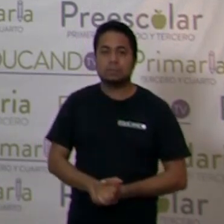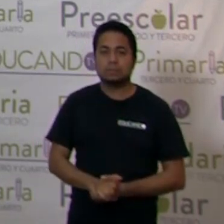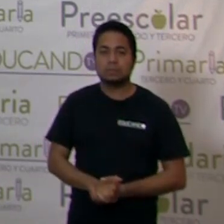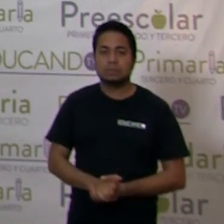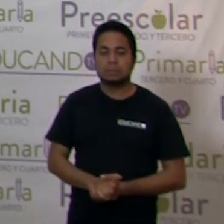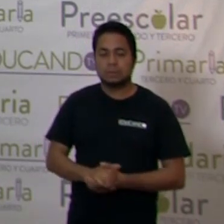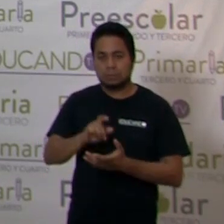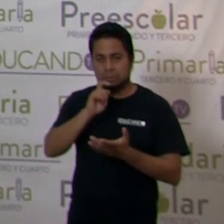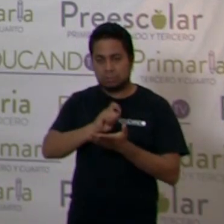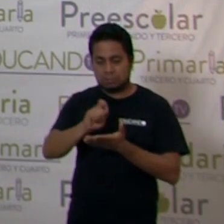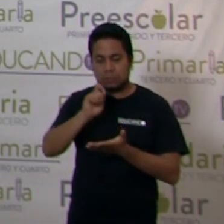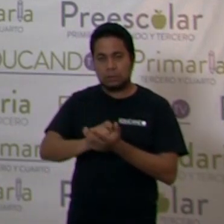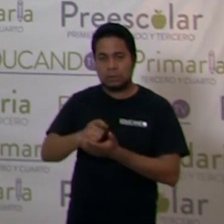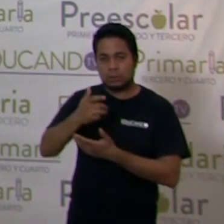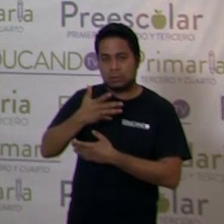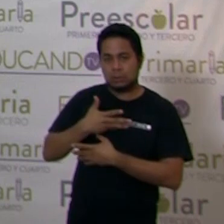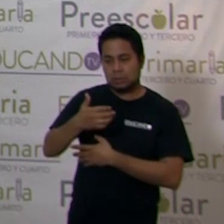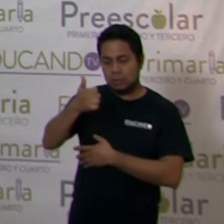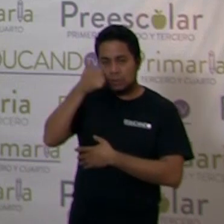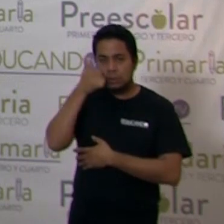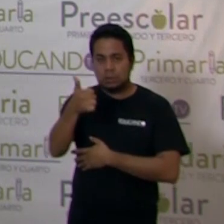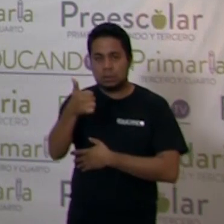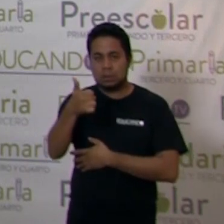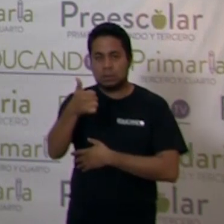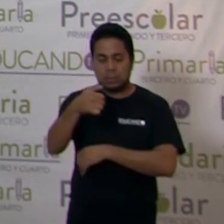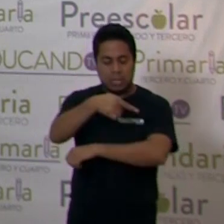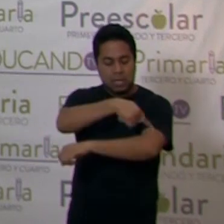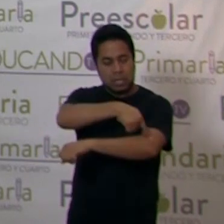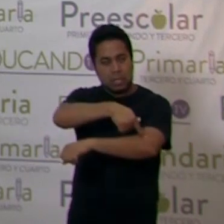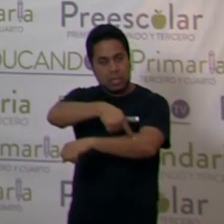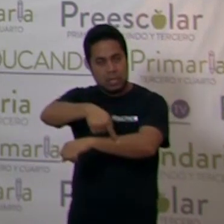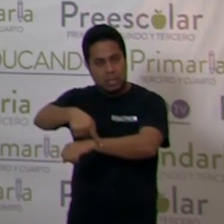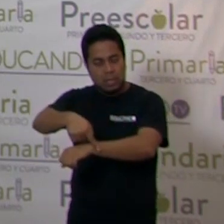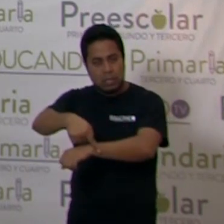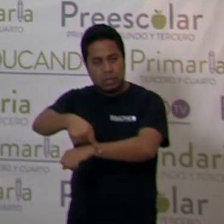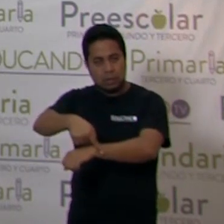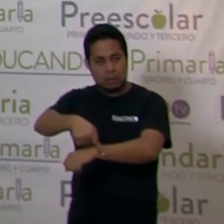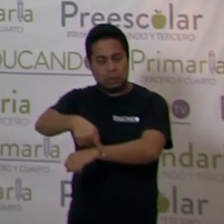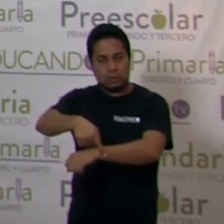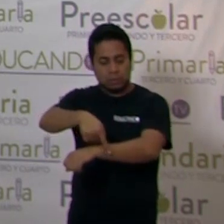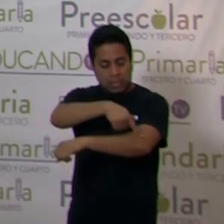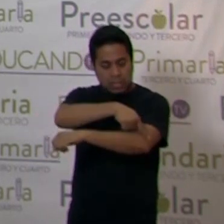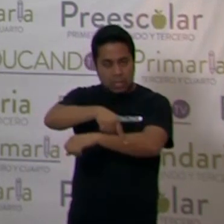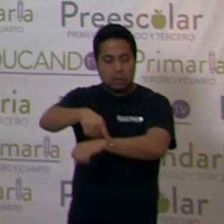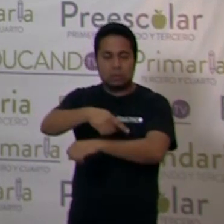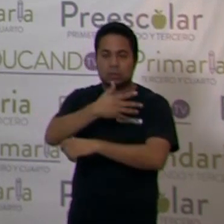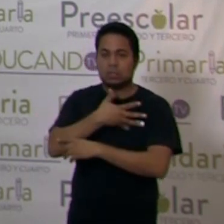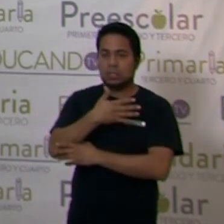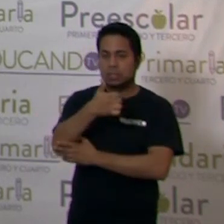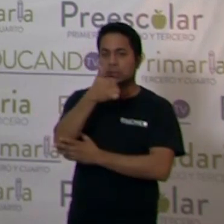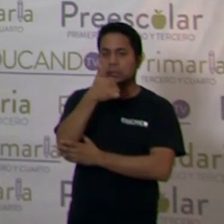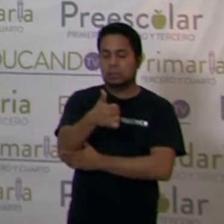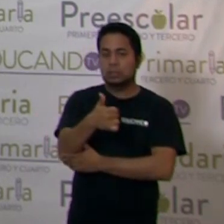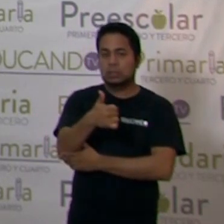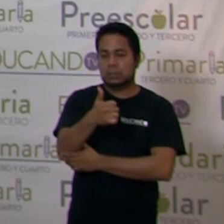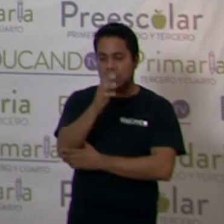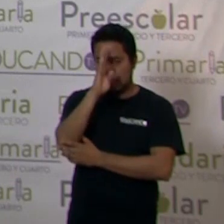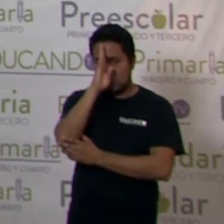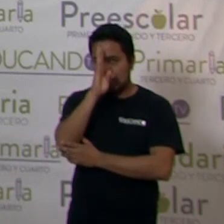anotar que tiene seis lados que también son lados